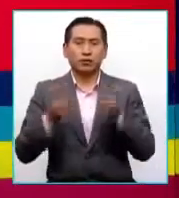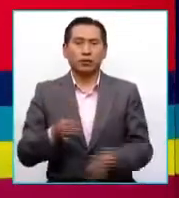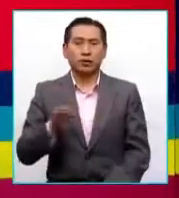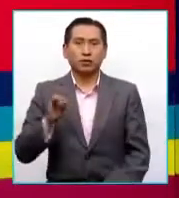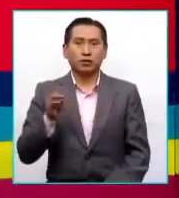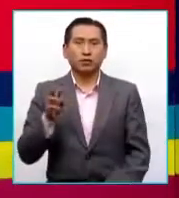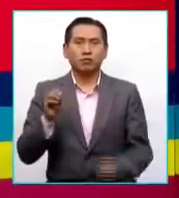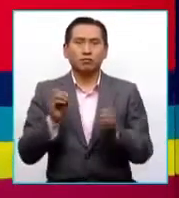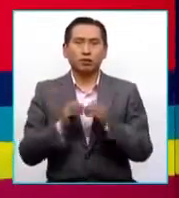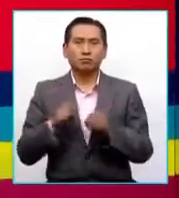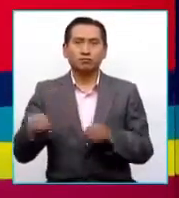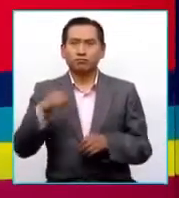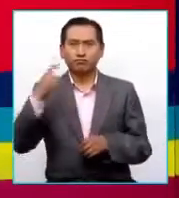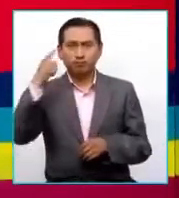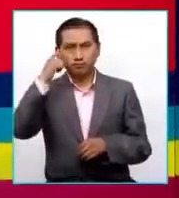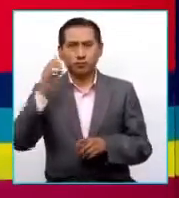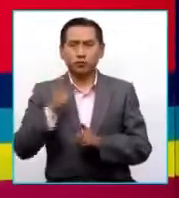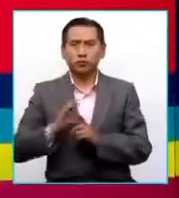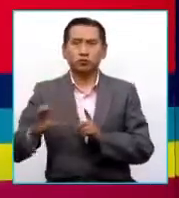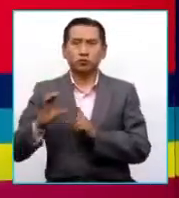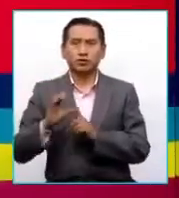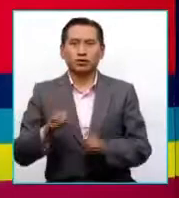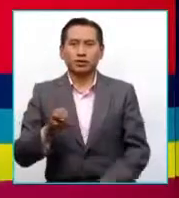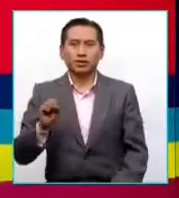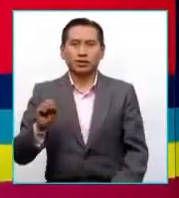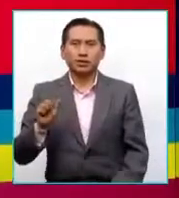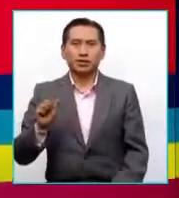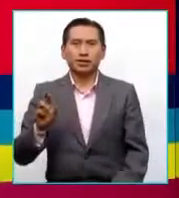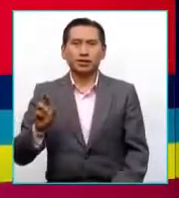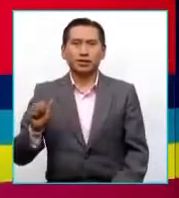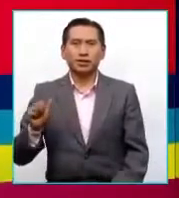de nuestra página Pensar Culturas con Saraí Amorós, donde también